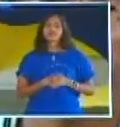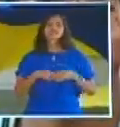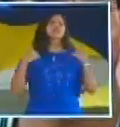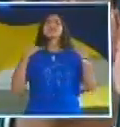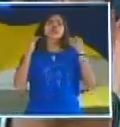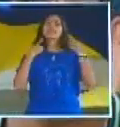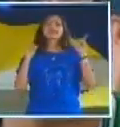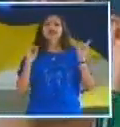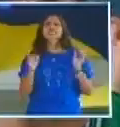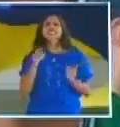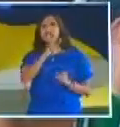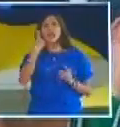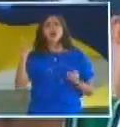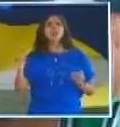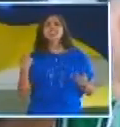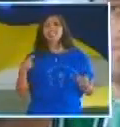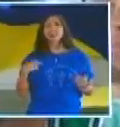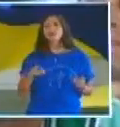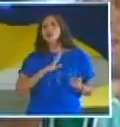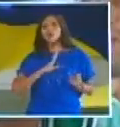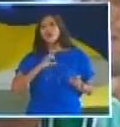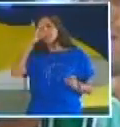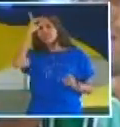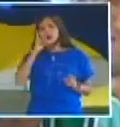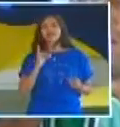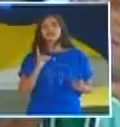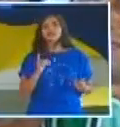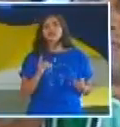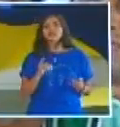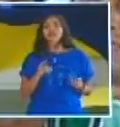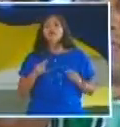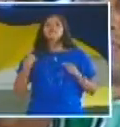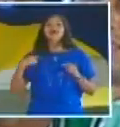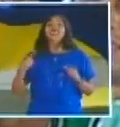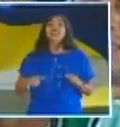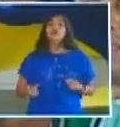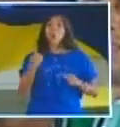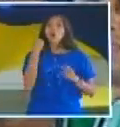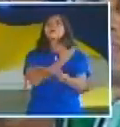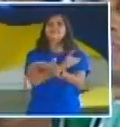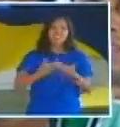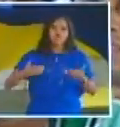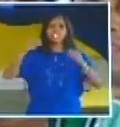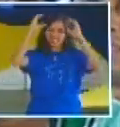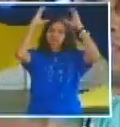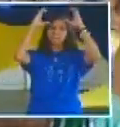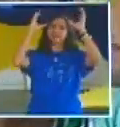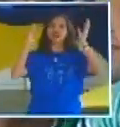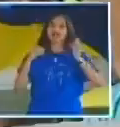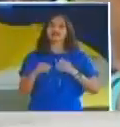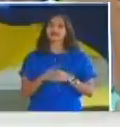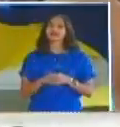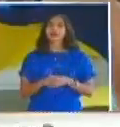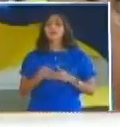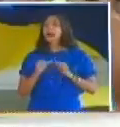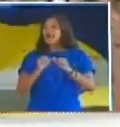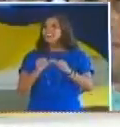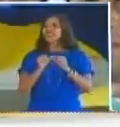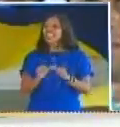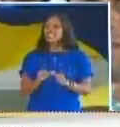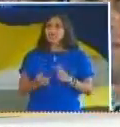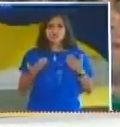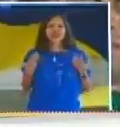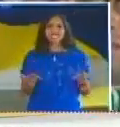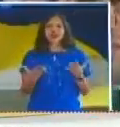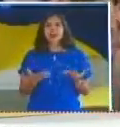independientemente de que cada uno tengamos nuestra propia discapacidad, pero tenemos 1,000,000 de capacidades para poder seguir